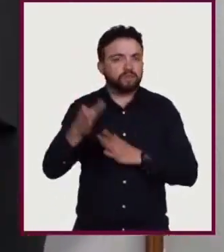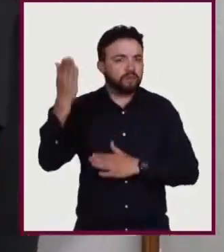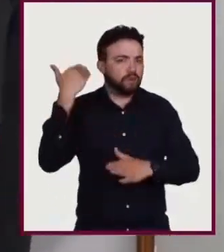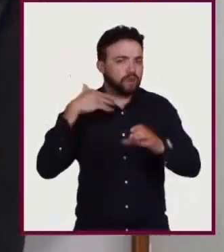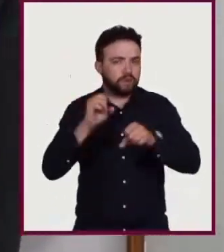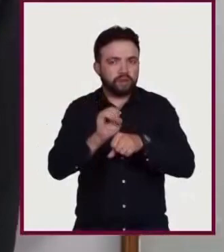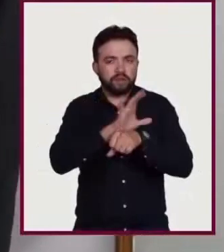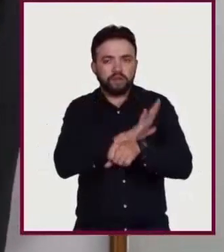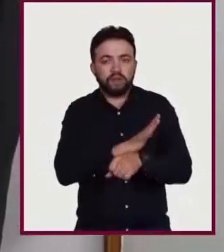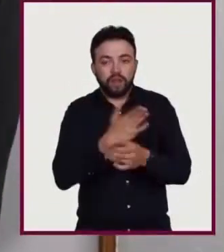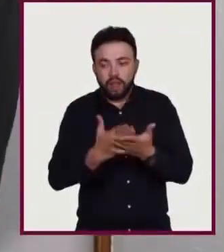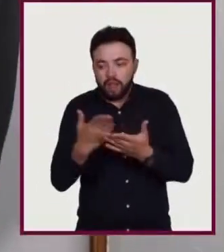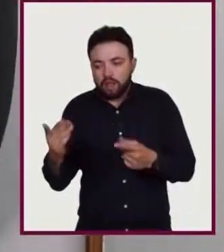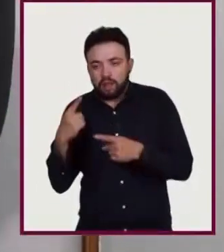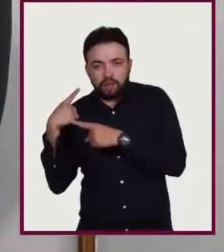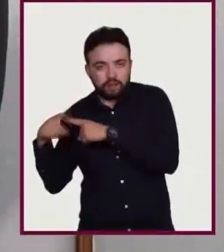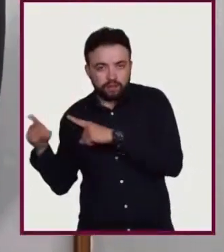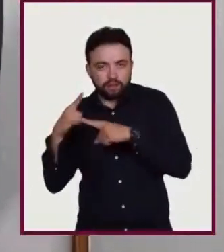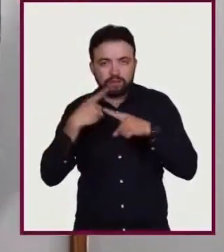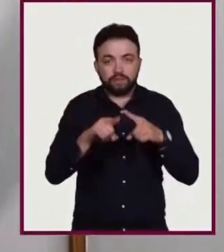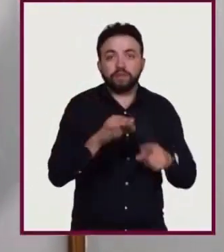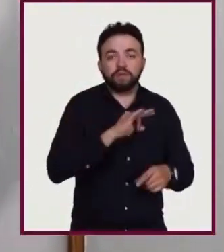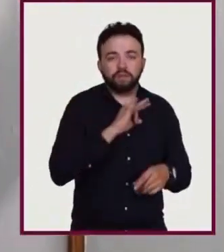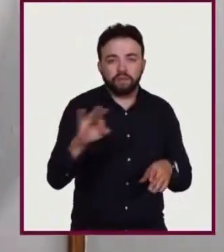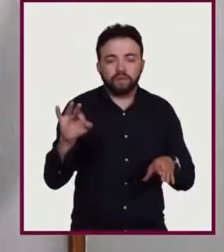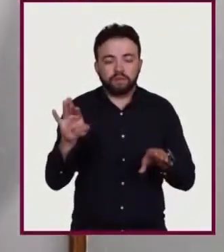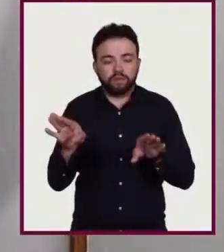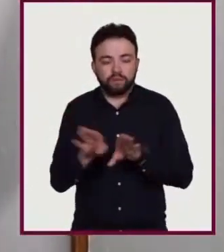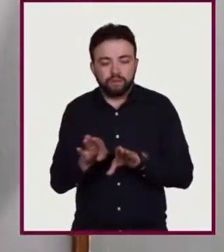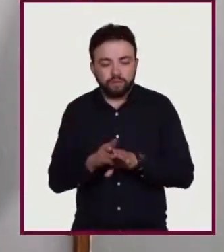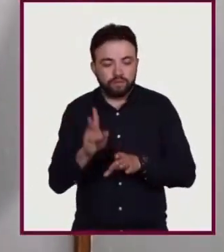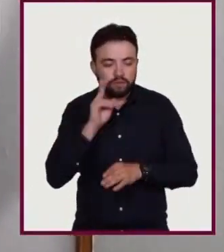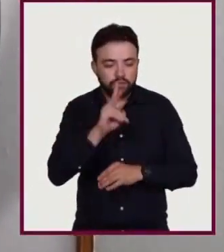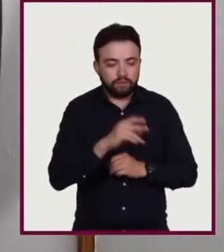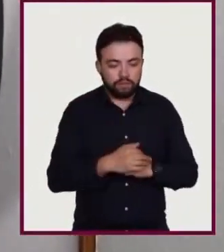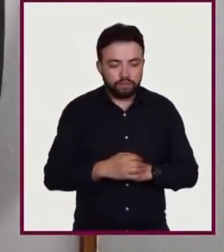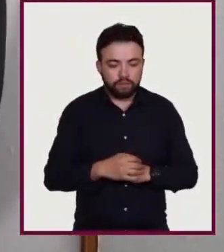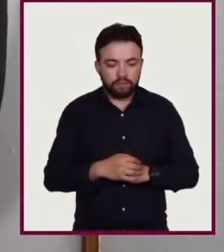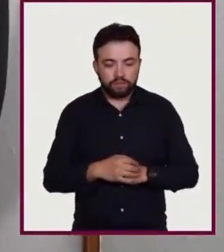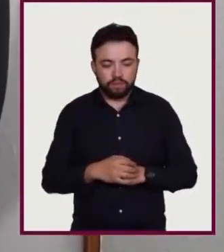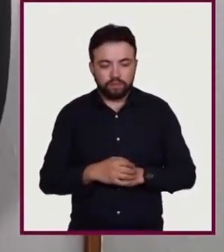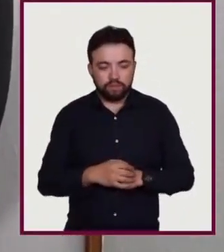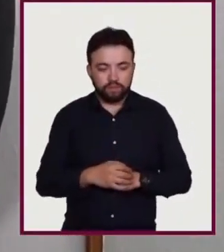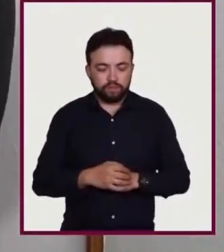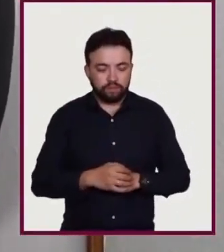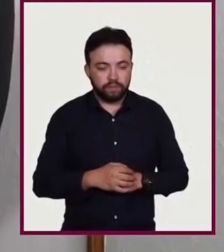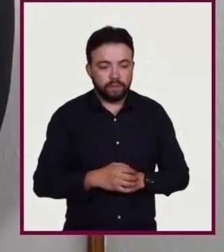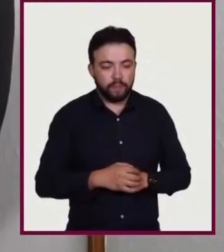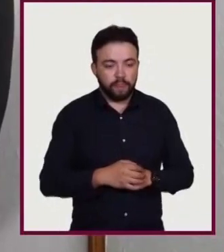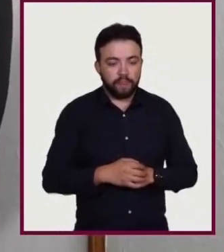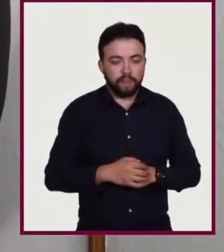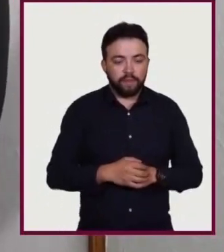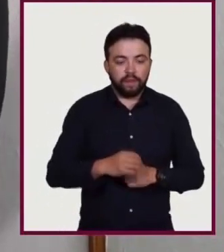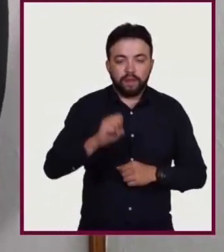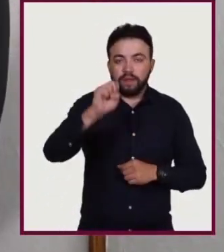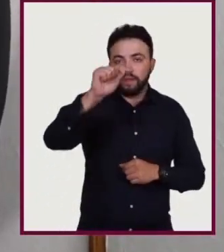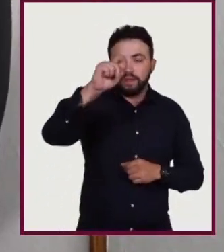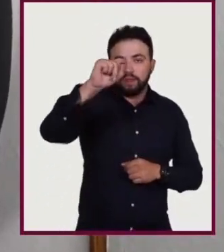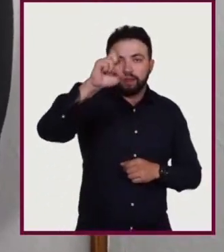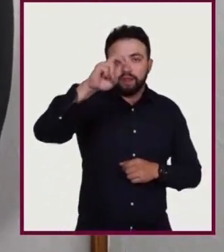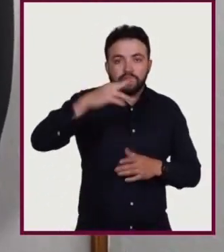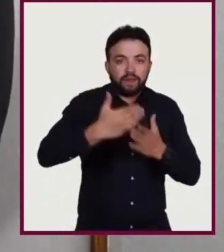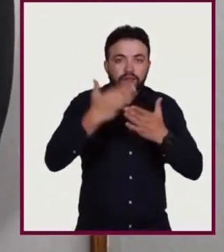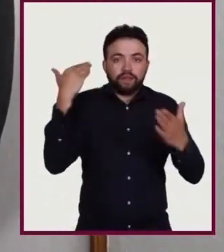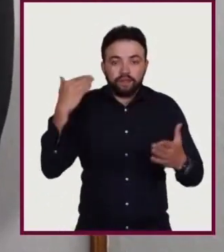pandemia y cómo ha sido ahora, ¿no? Entonces aquí vemos el ejemplo que dice sartén antes, sartén ahora. El sartén antes estaba con